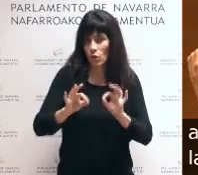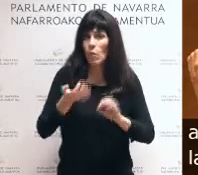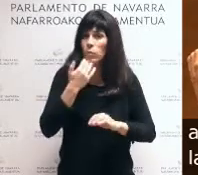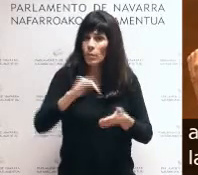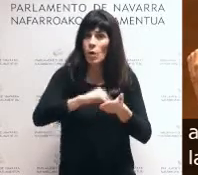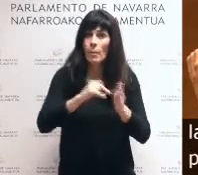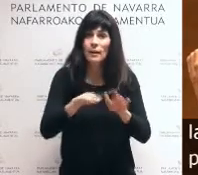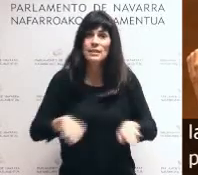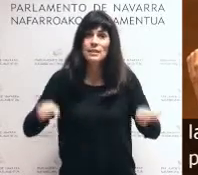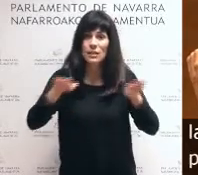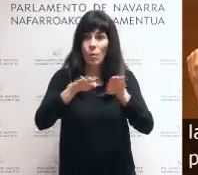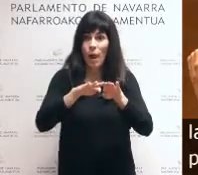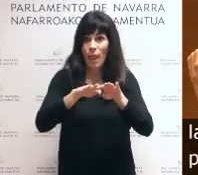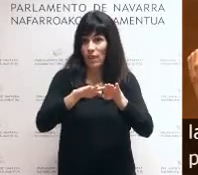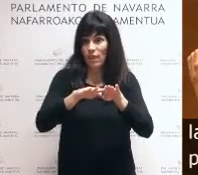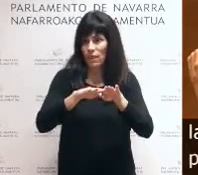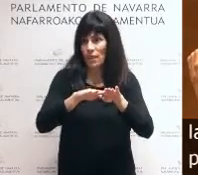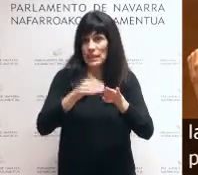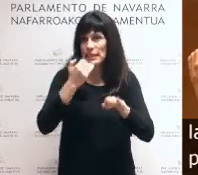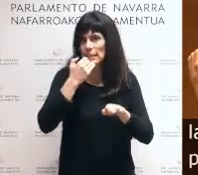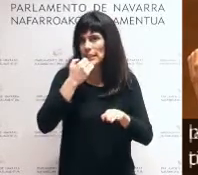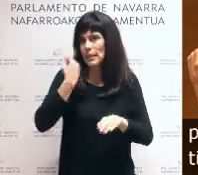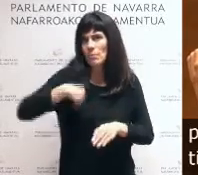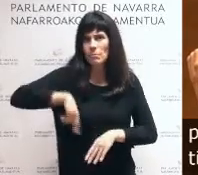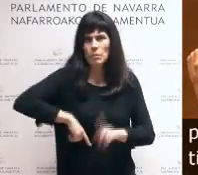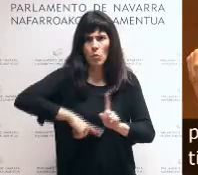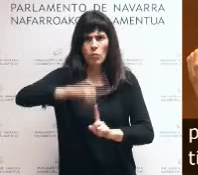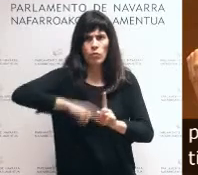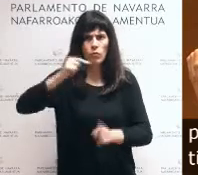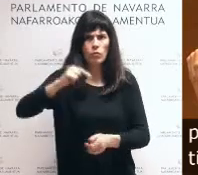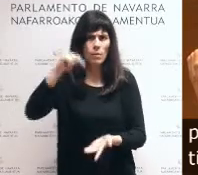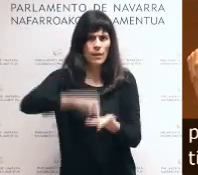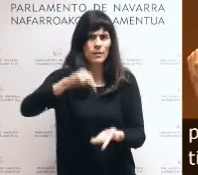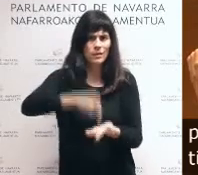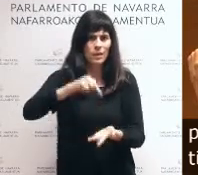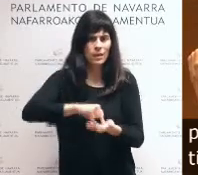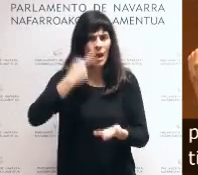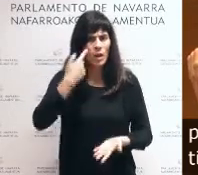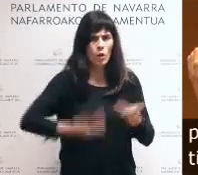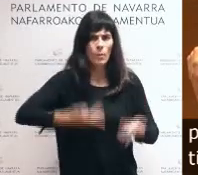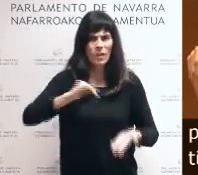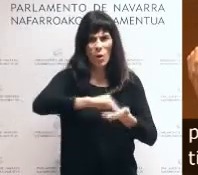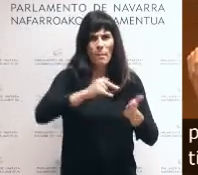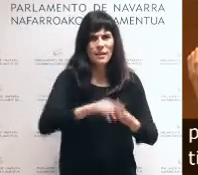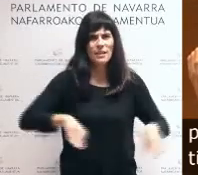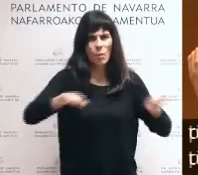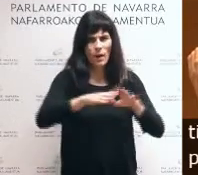nivel de exigencia que tienen ustedes mismos a sus planes de igualdad en algún partido político de aquí a mi